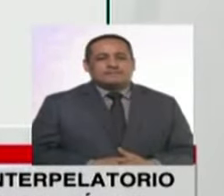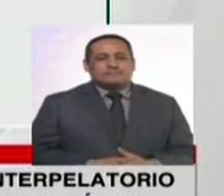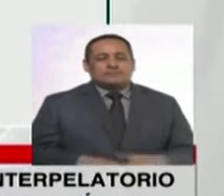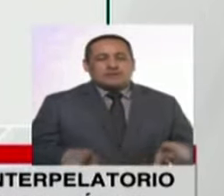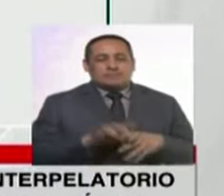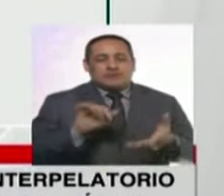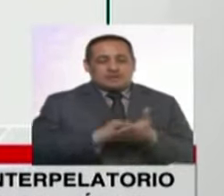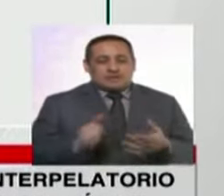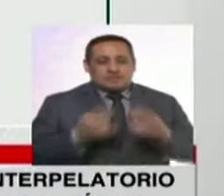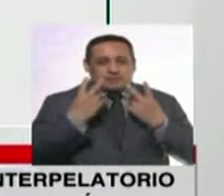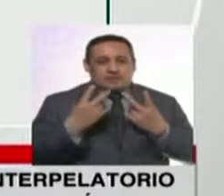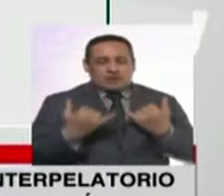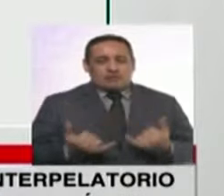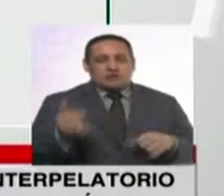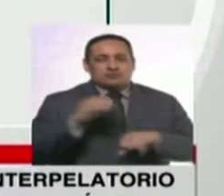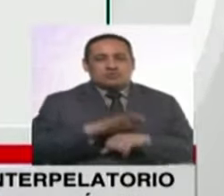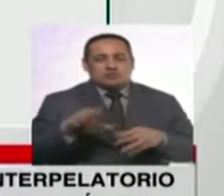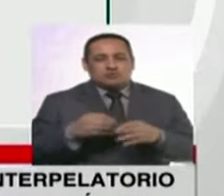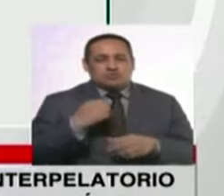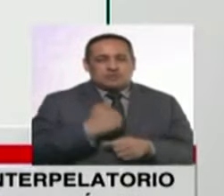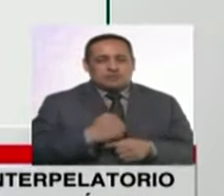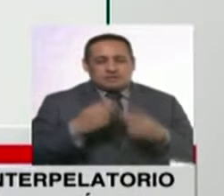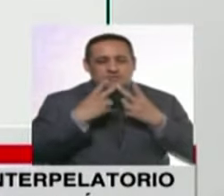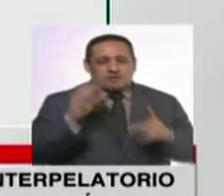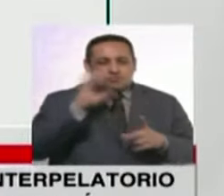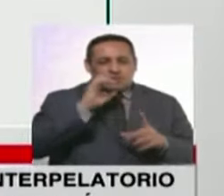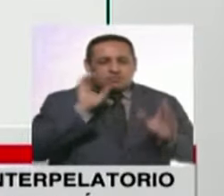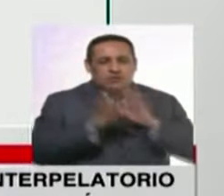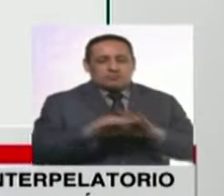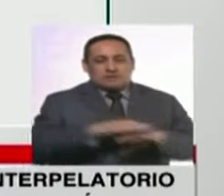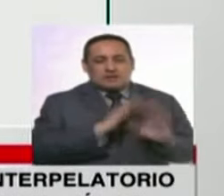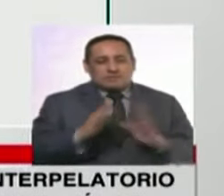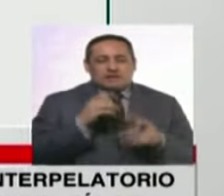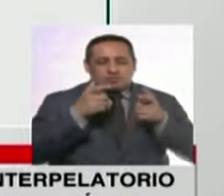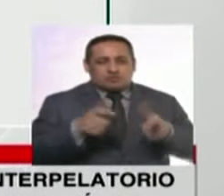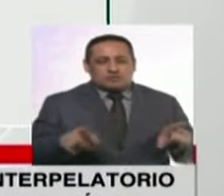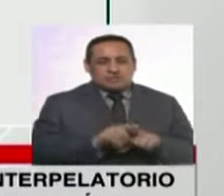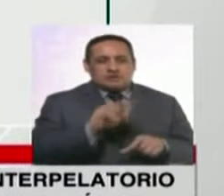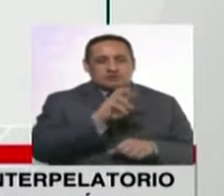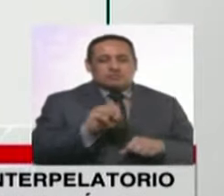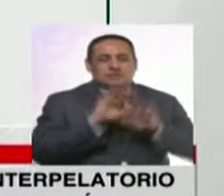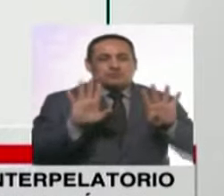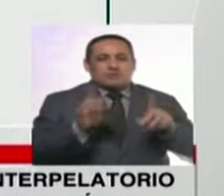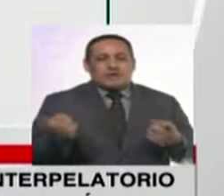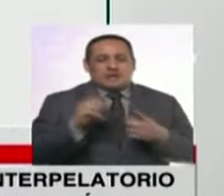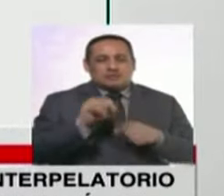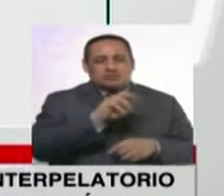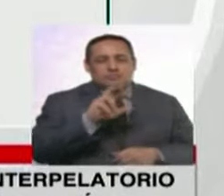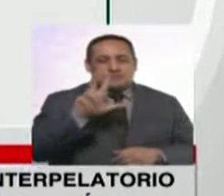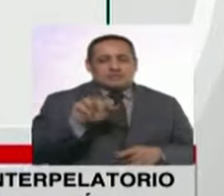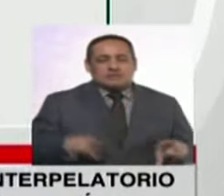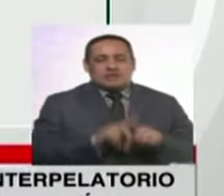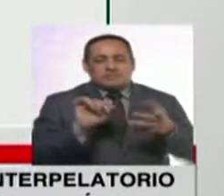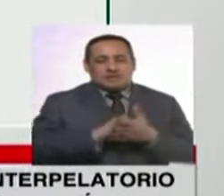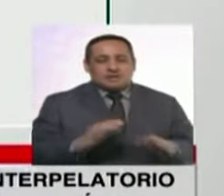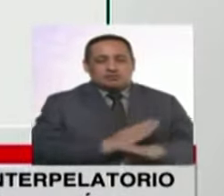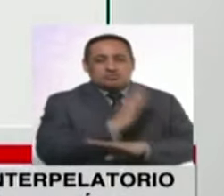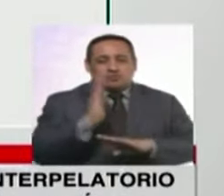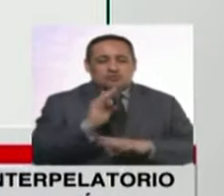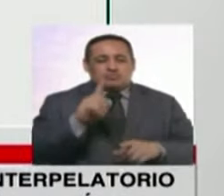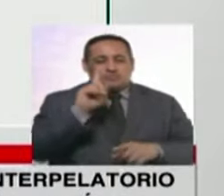es así que respeto a la ejecución de acciones estratégicas del plan Nacional de Seguridad Ciudadana 2019 2023 durante